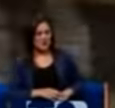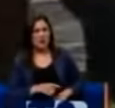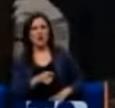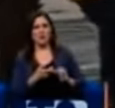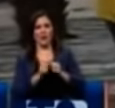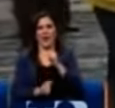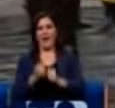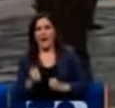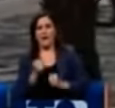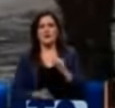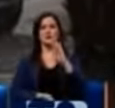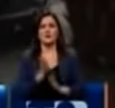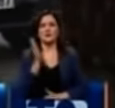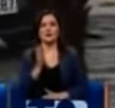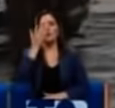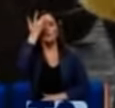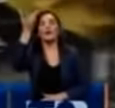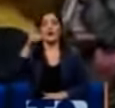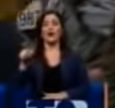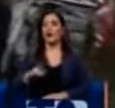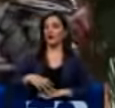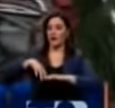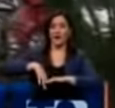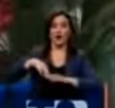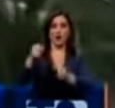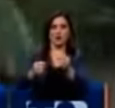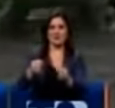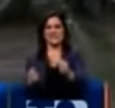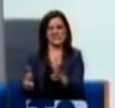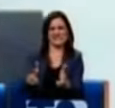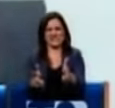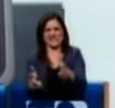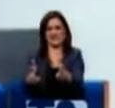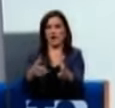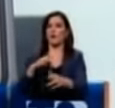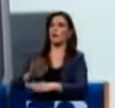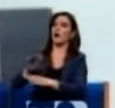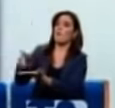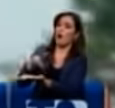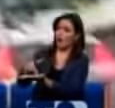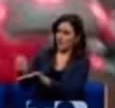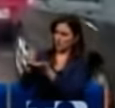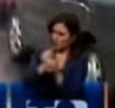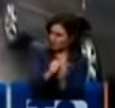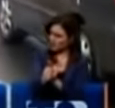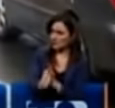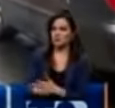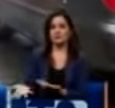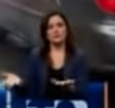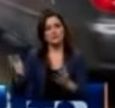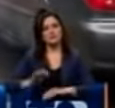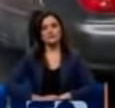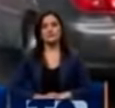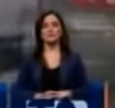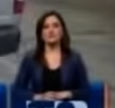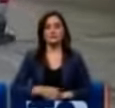problema, que estaban comenzando a cobrar dinero a las personas que se quedaban en el lugar. Para mitigar el tráfico se habilitó la calle de la